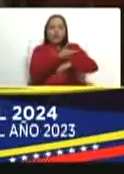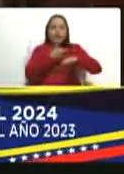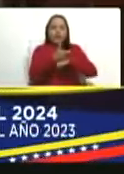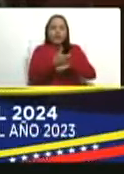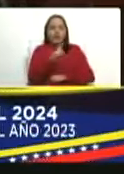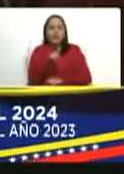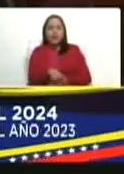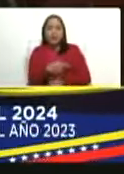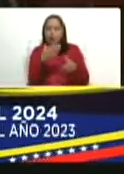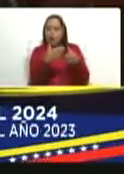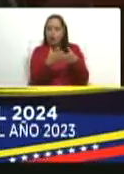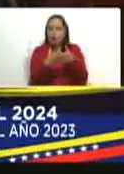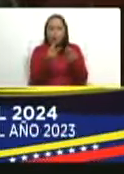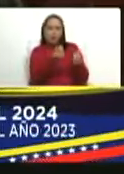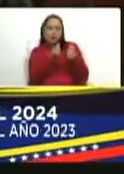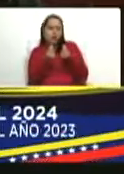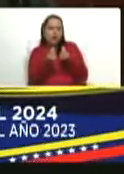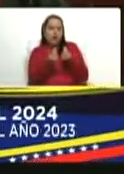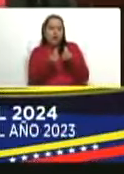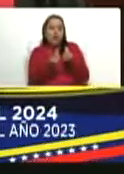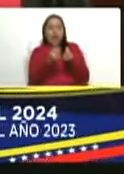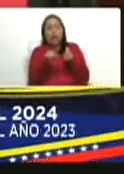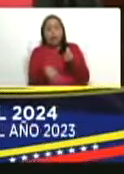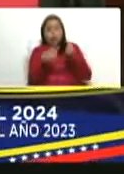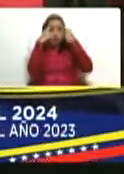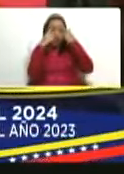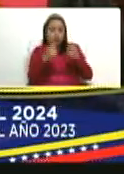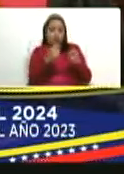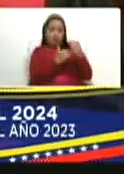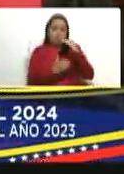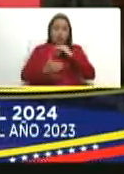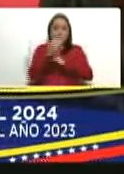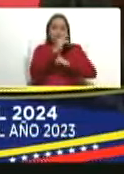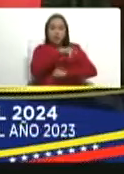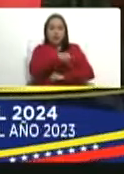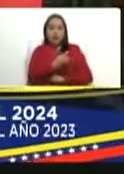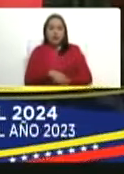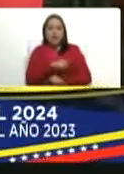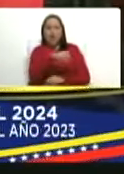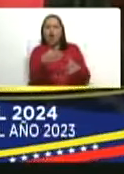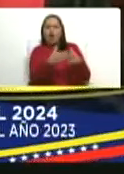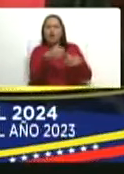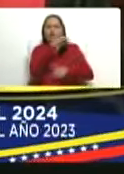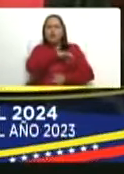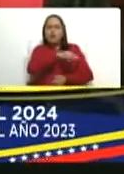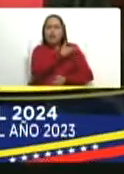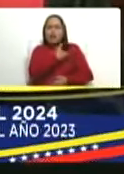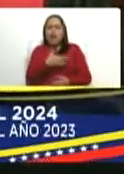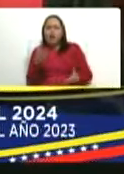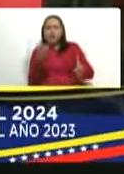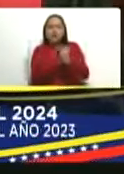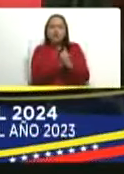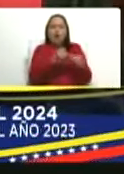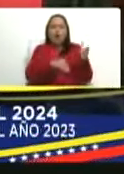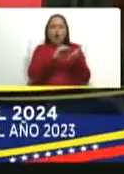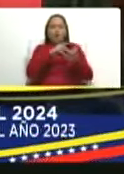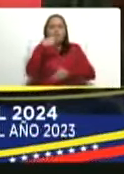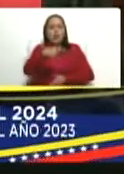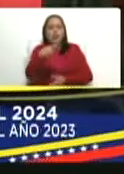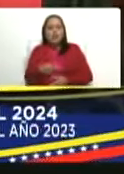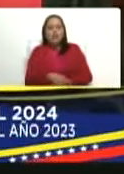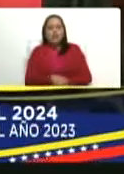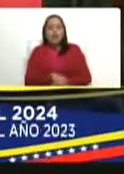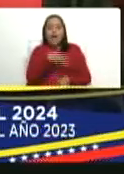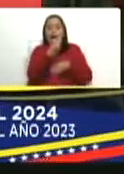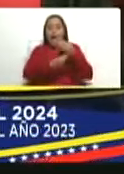godarria. Este bloque social aspira a retomar el poder político y del Estado imponer